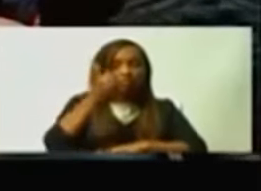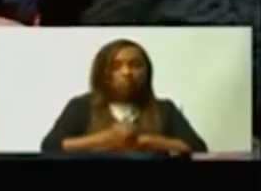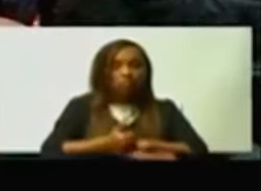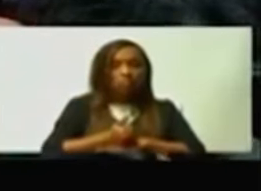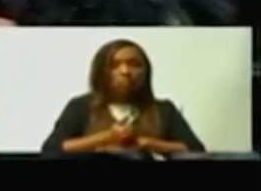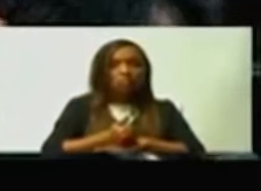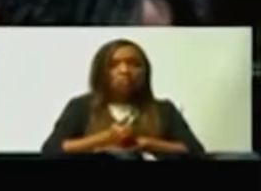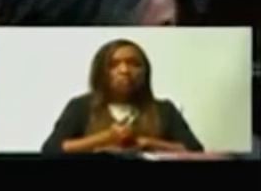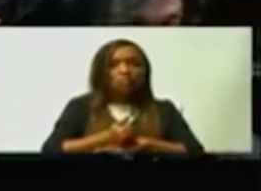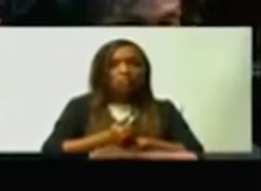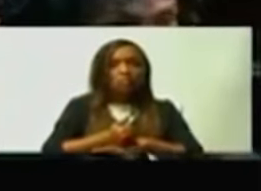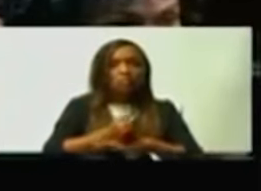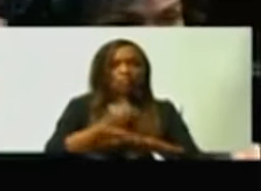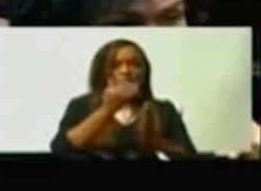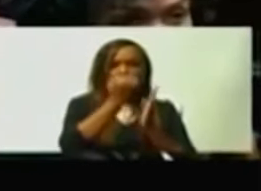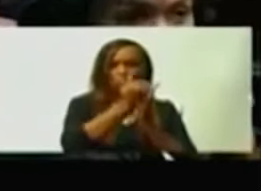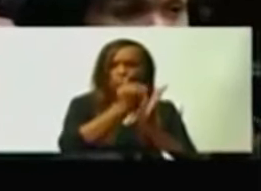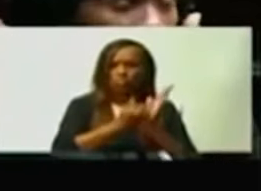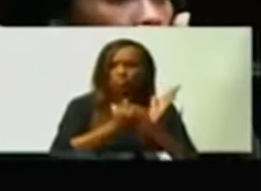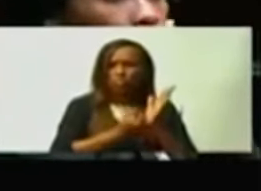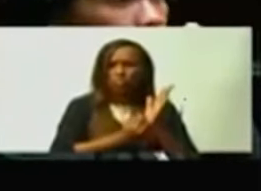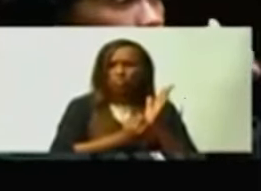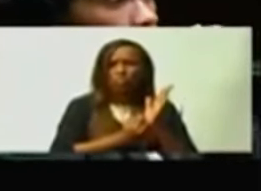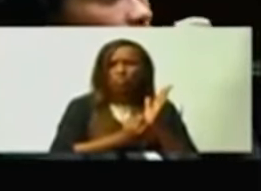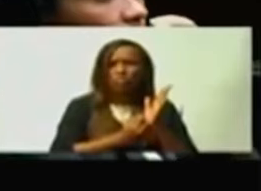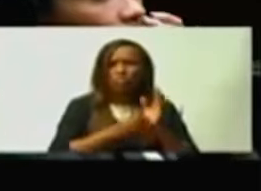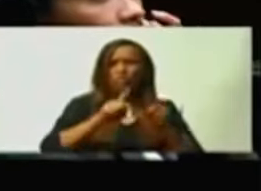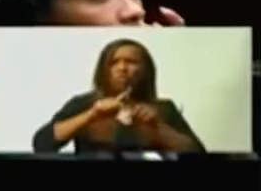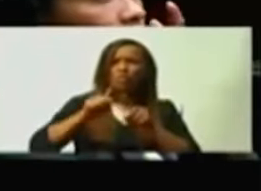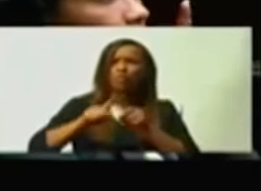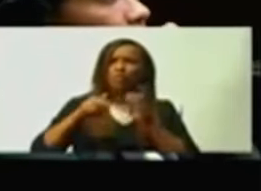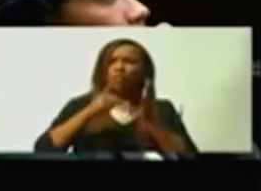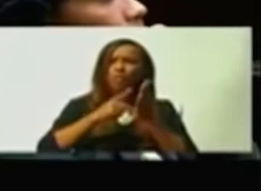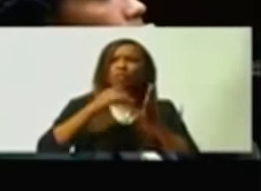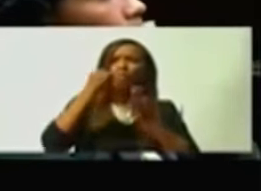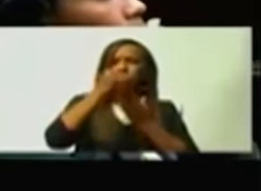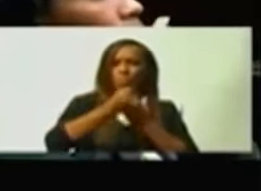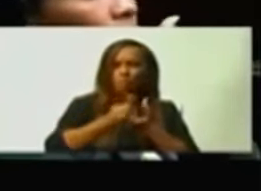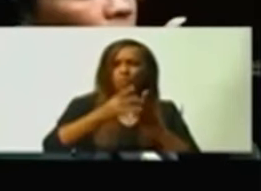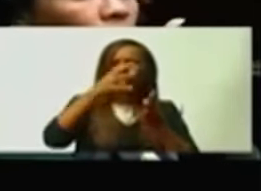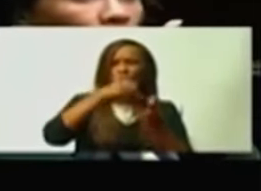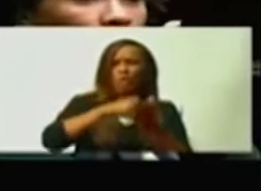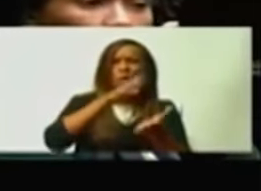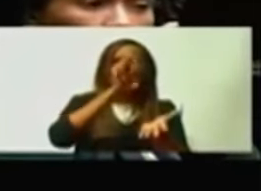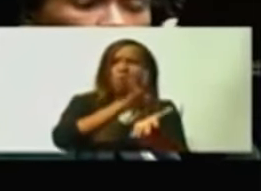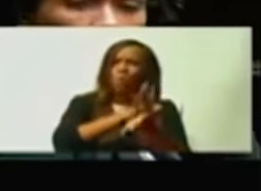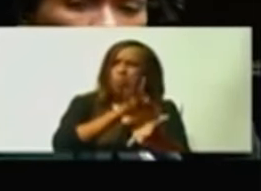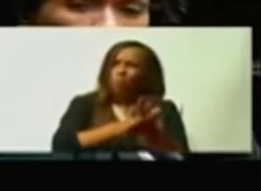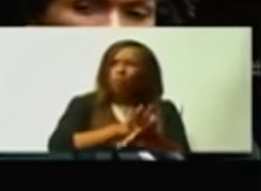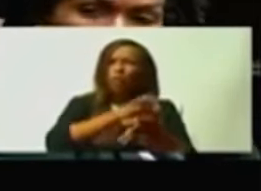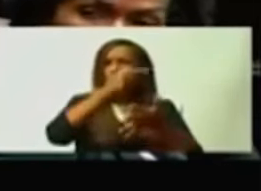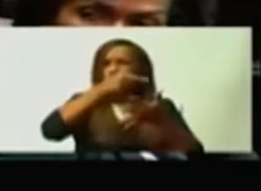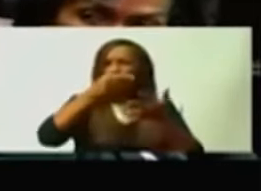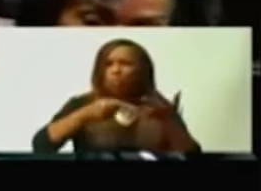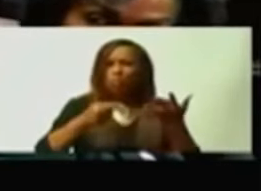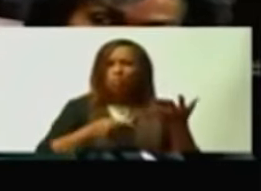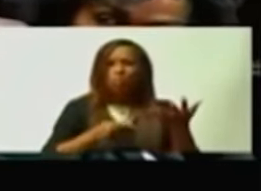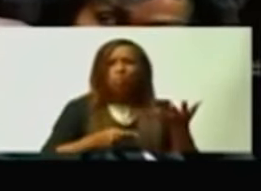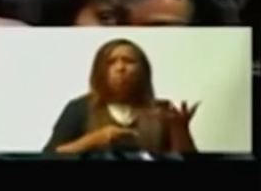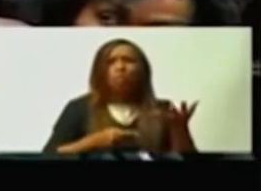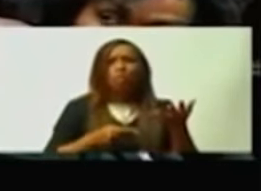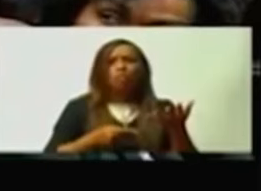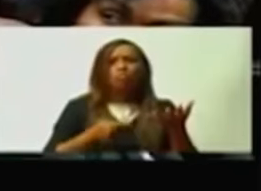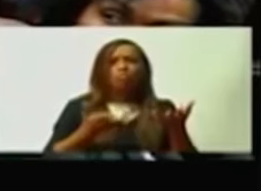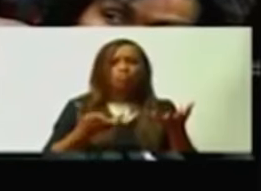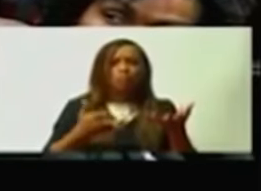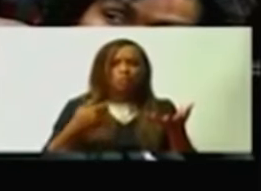de escuelas, también algunos hospitales y obras de infraestructura vial. Bueno, ahí se hizo, nosotros sabíamos cuáles eran los contratos, cuáles